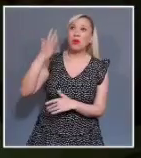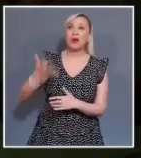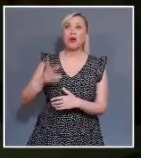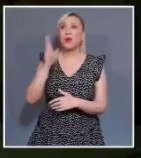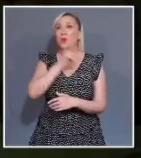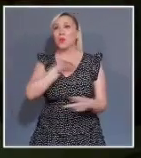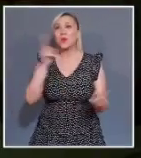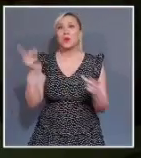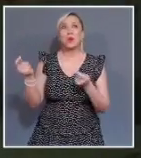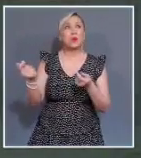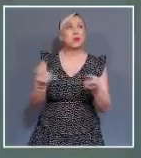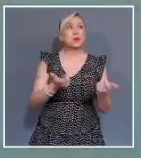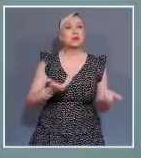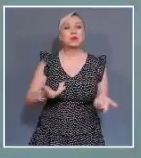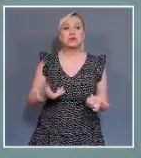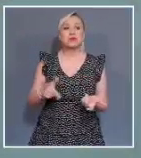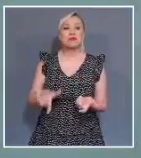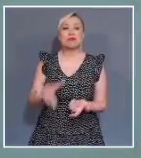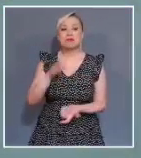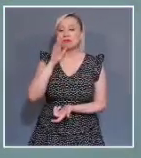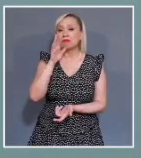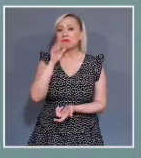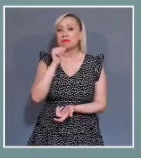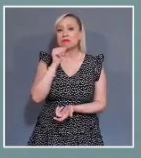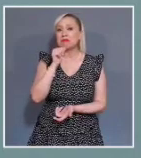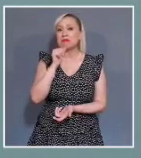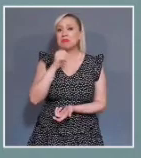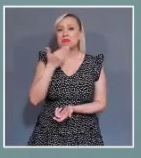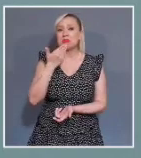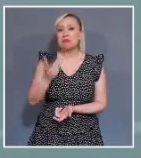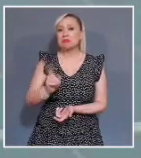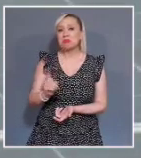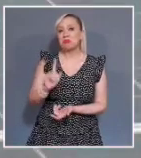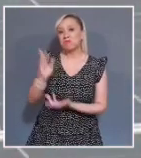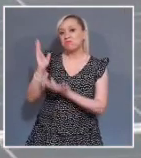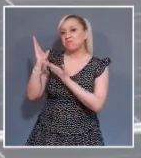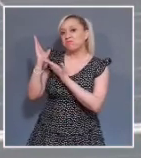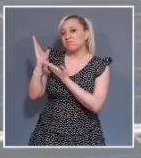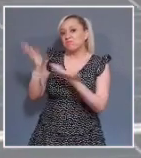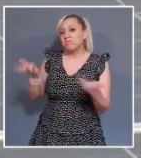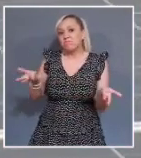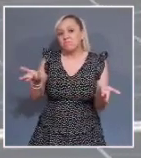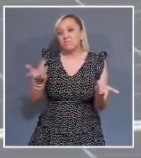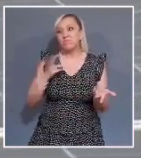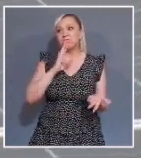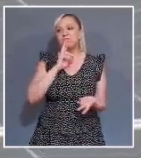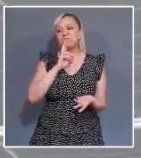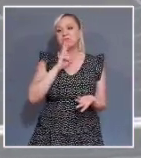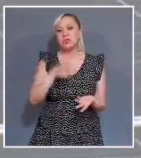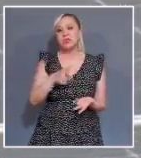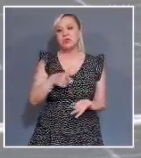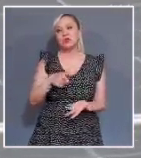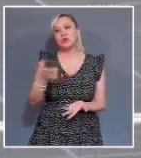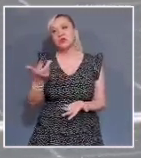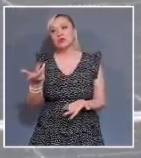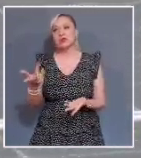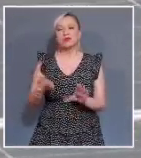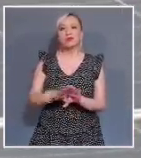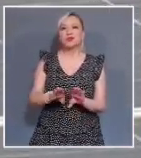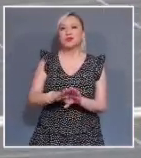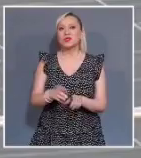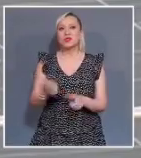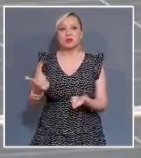transición energética de México, así como la provisión de energía confiable a precios competitivos que detonen el crecimiento y